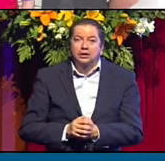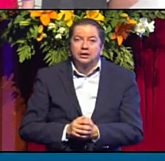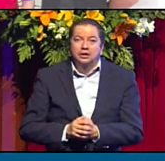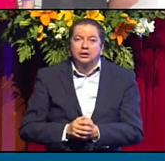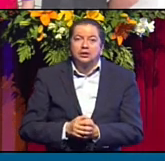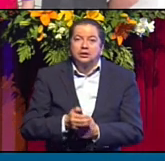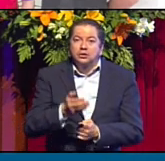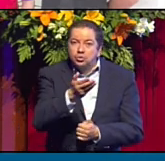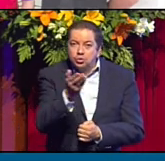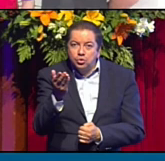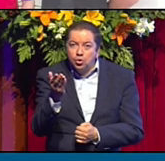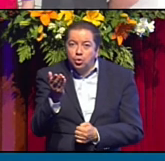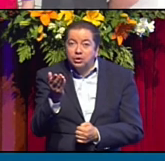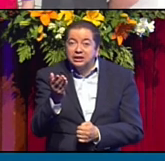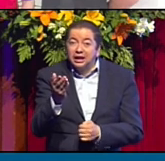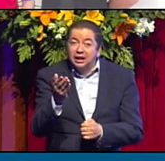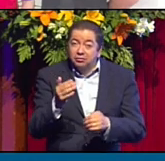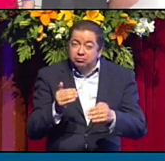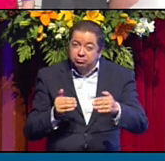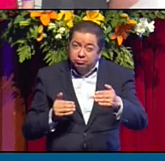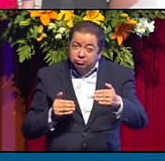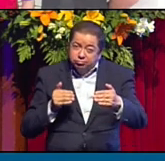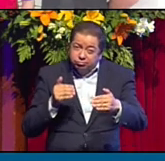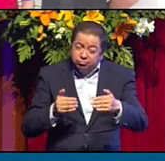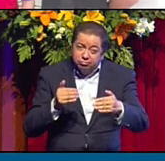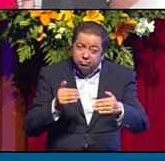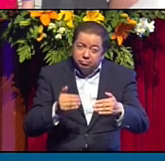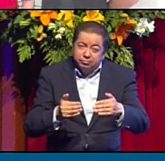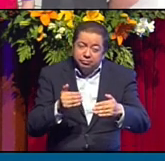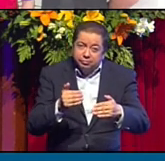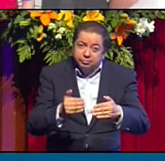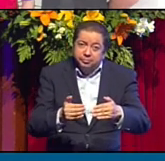que lleguen a 40... Perdón.